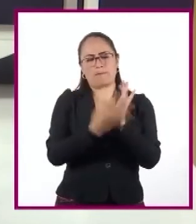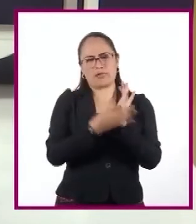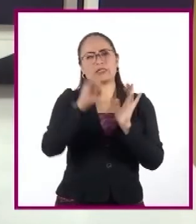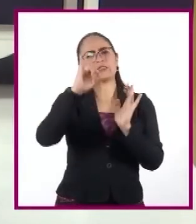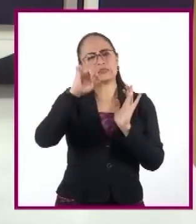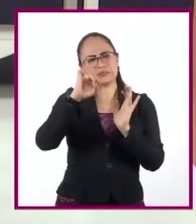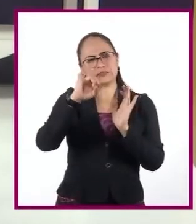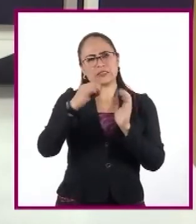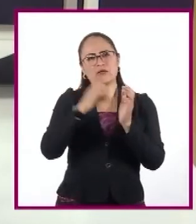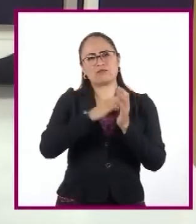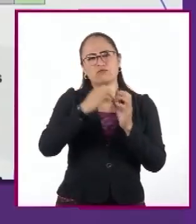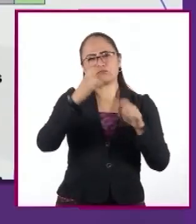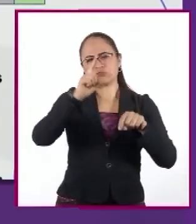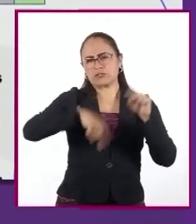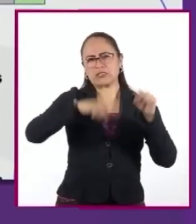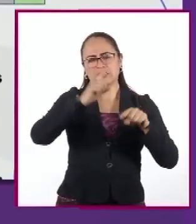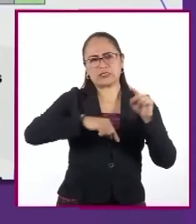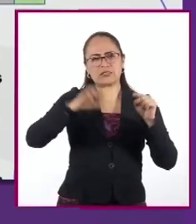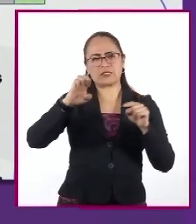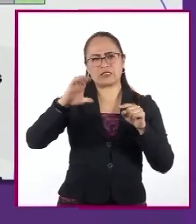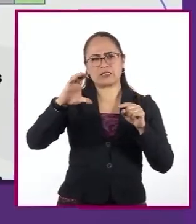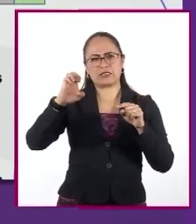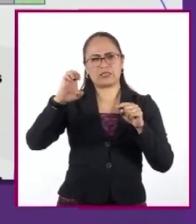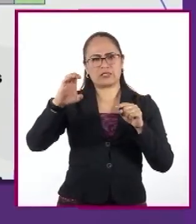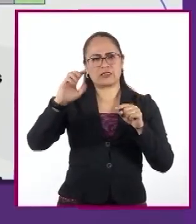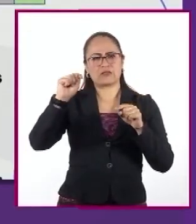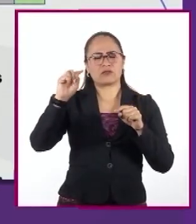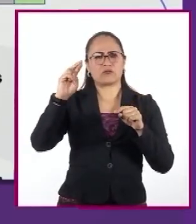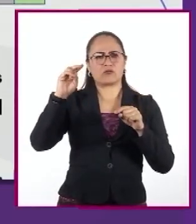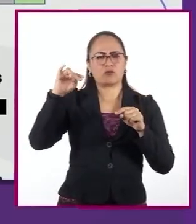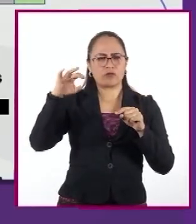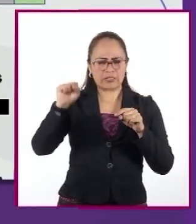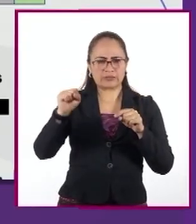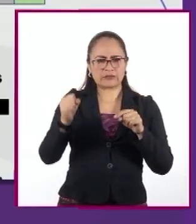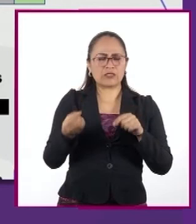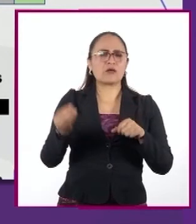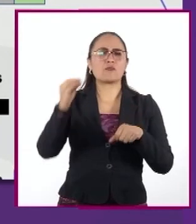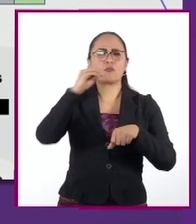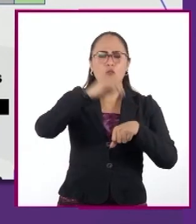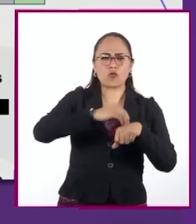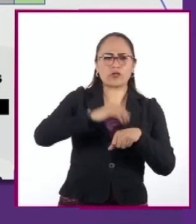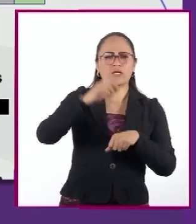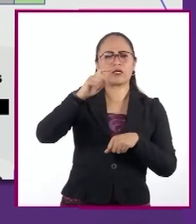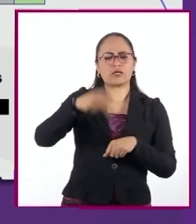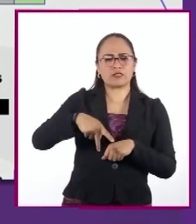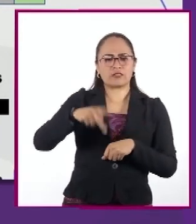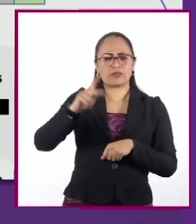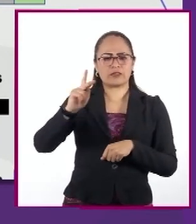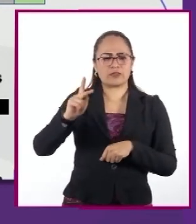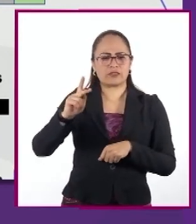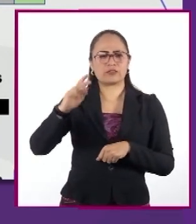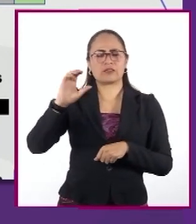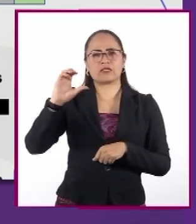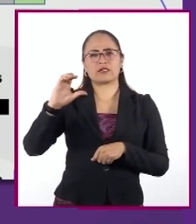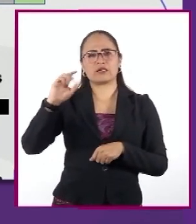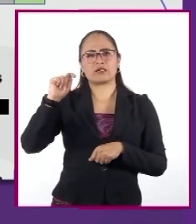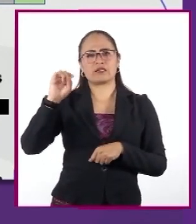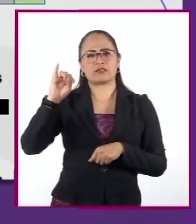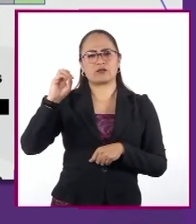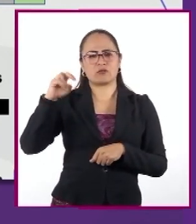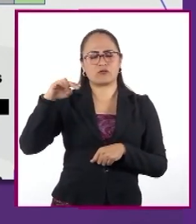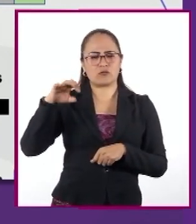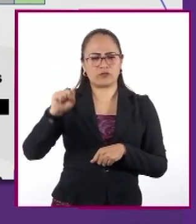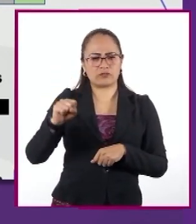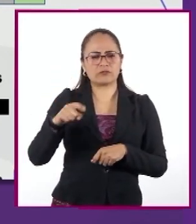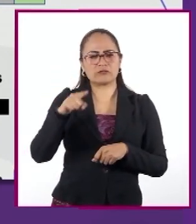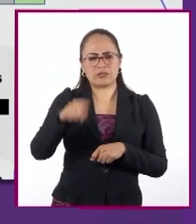perder electrones de valencia y formar cationes. Los metales ocupan más de 3/4 partes de los elementos en la